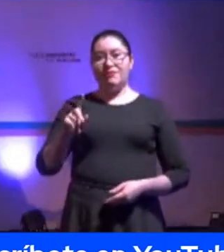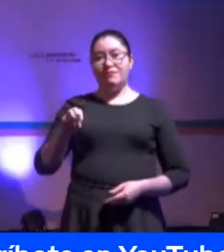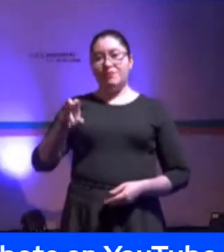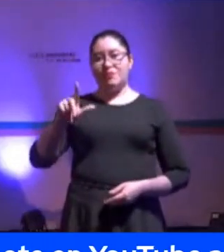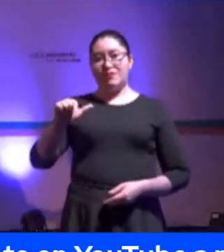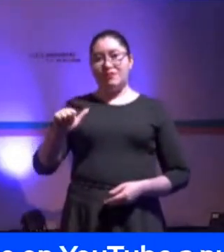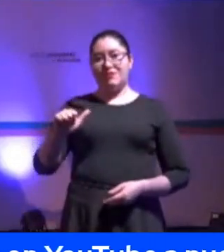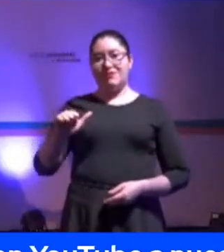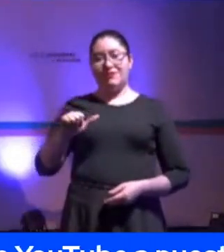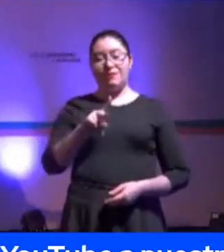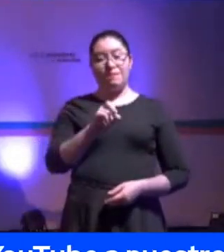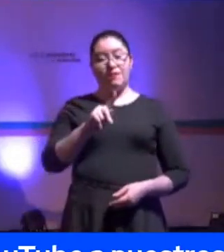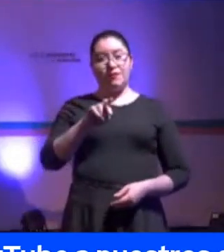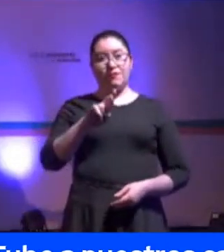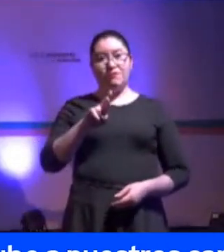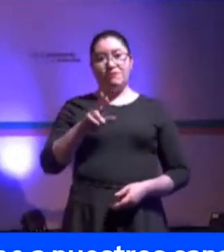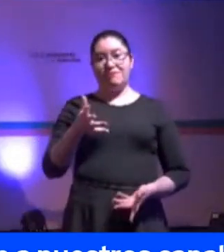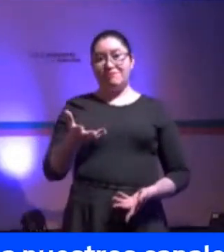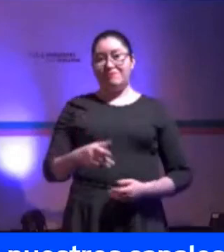Trujillo.